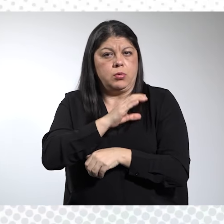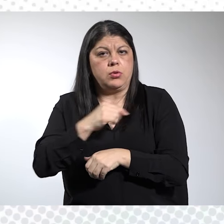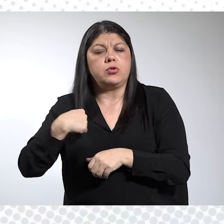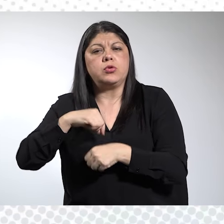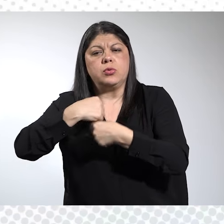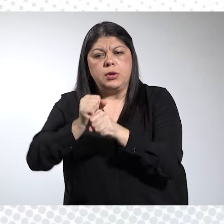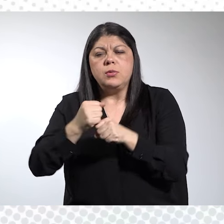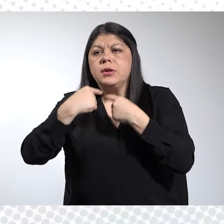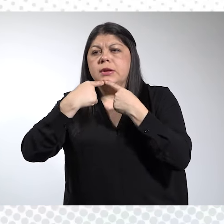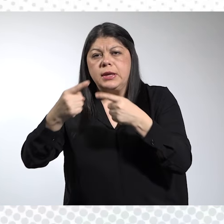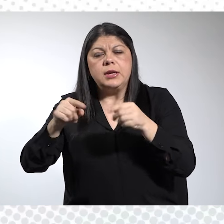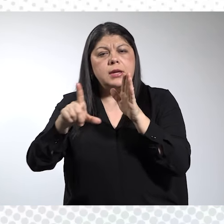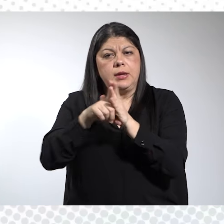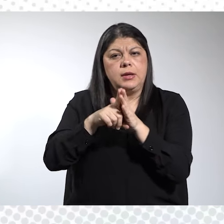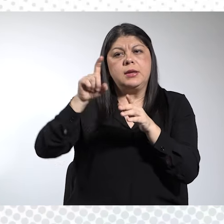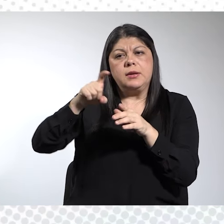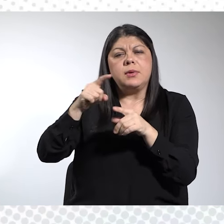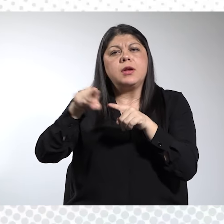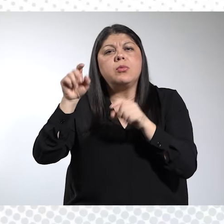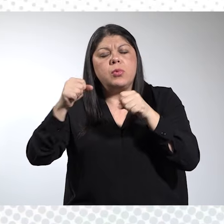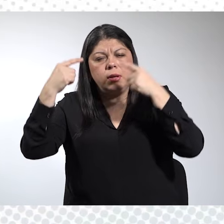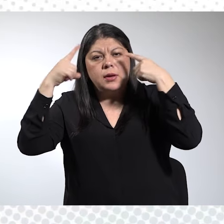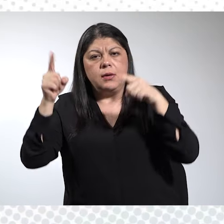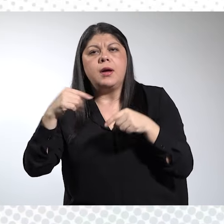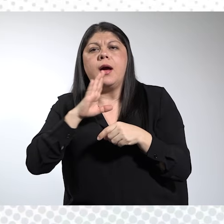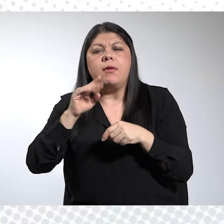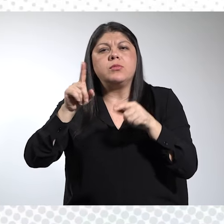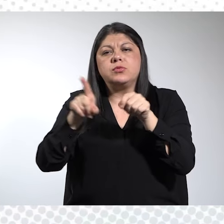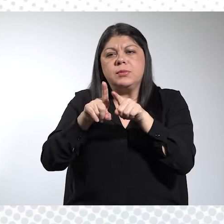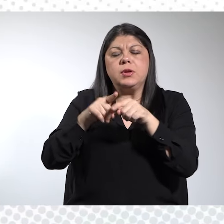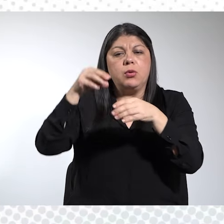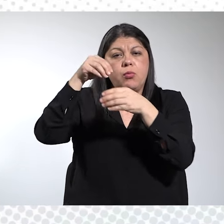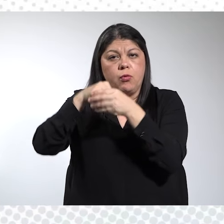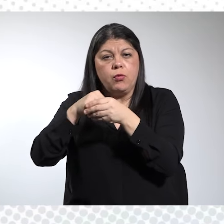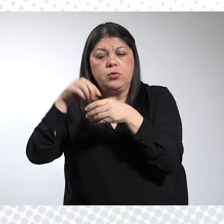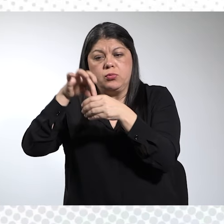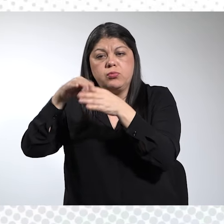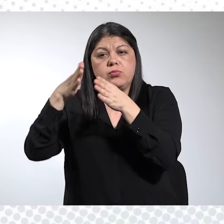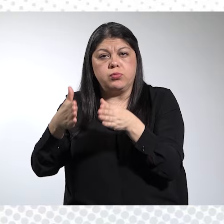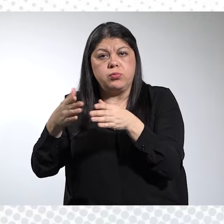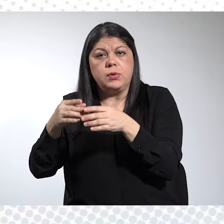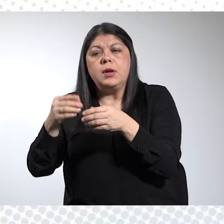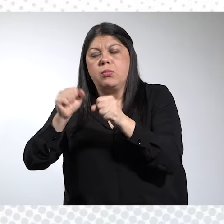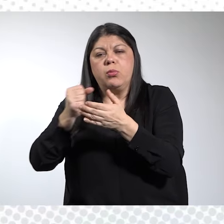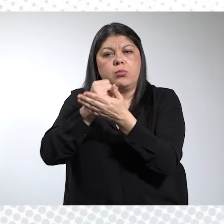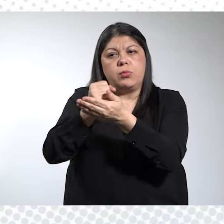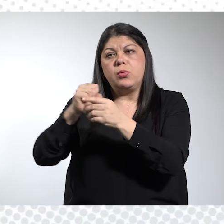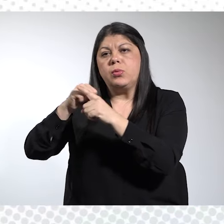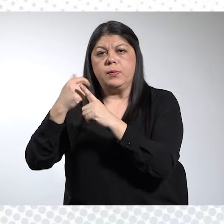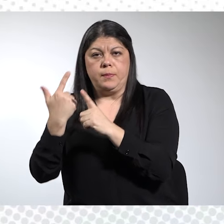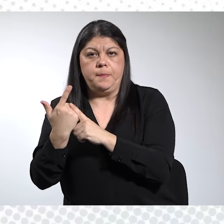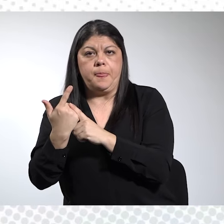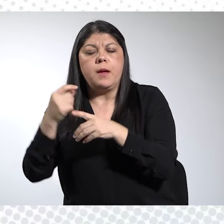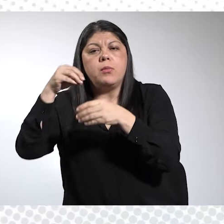haremos los decretos necesarios y las leyes necesarias para que esto sea de esta manera. Hablamos también de los fondos agropecuarios de intervención, que